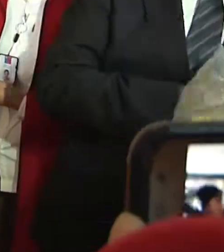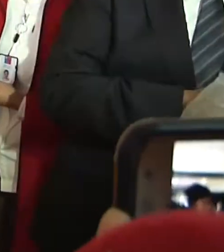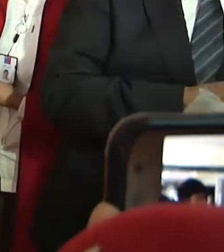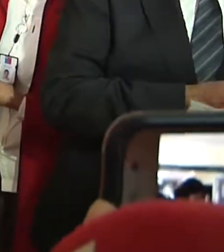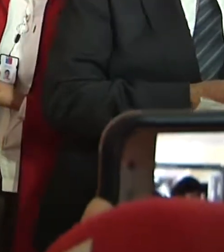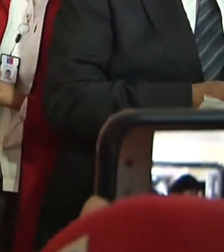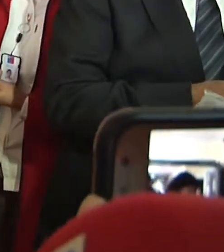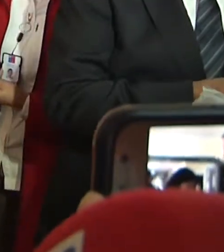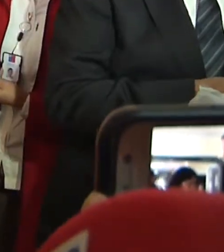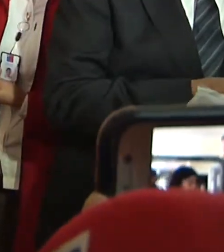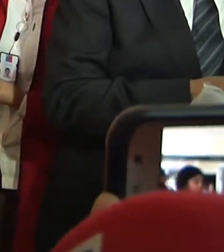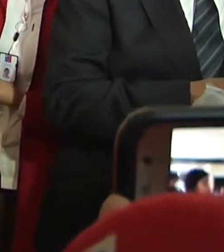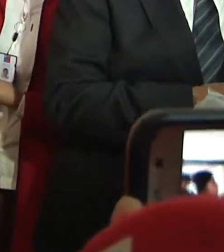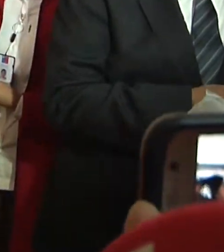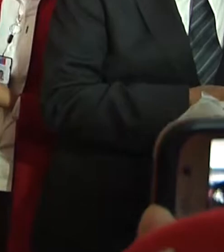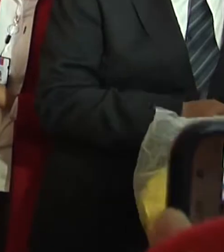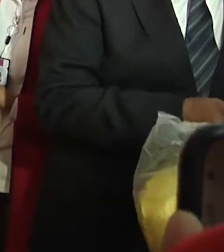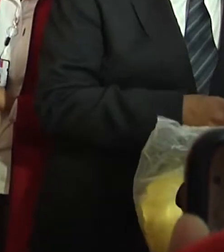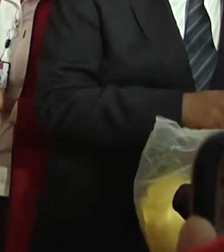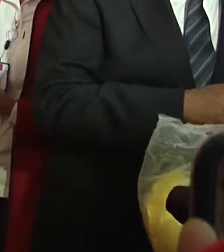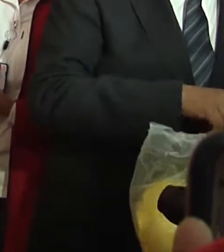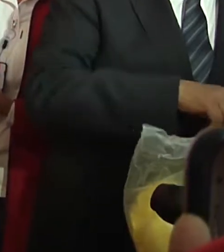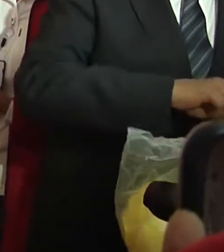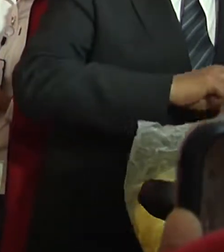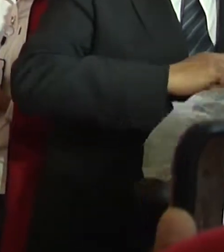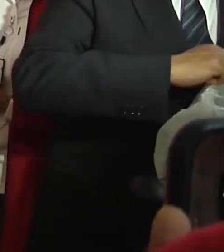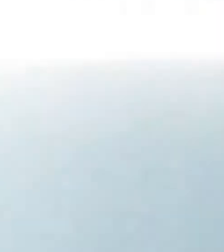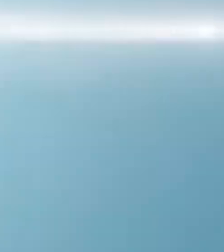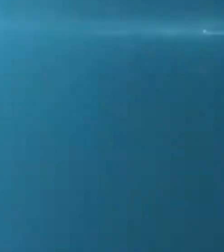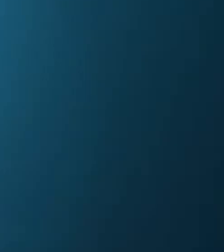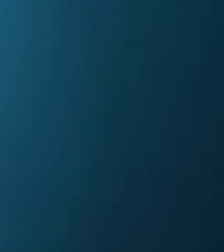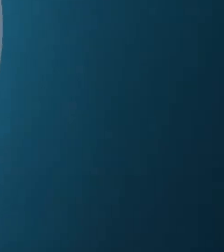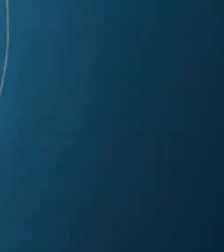pedidos? ¿Alte falta? ¿Alte ¿Y la guagua va? Ya.